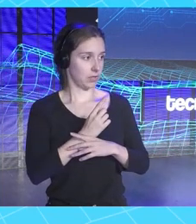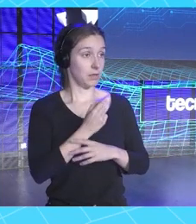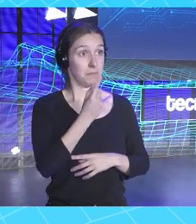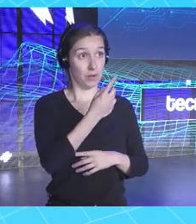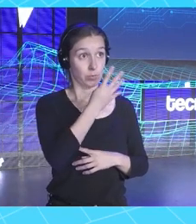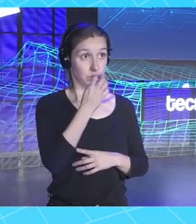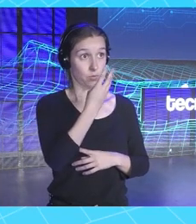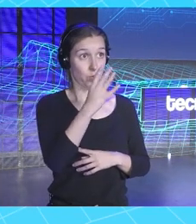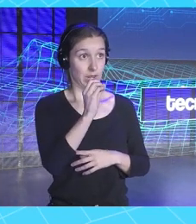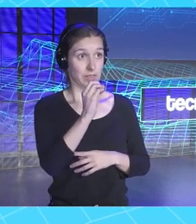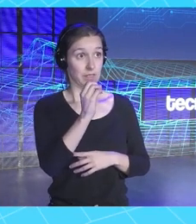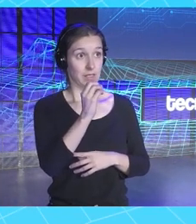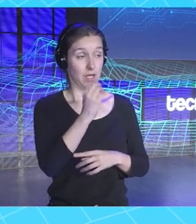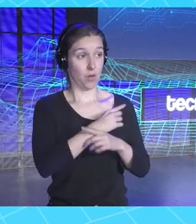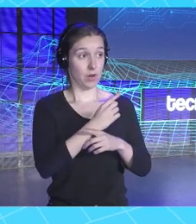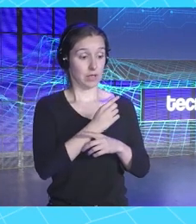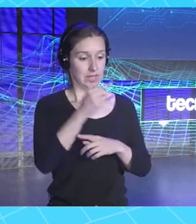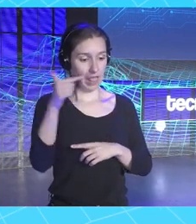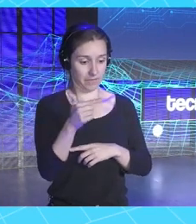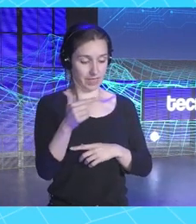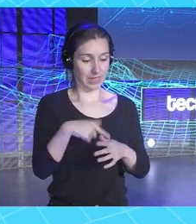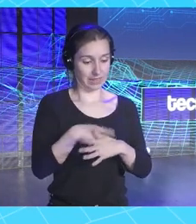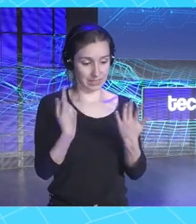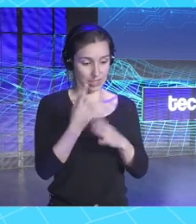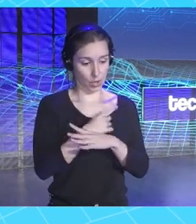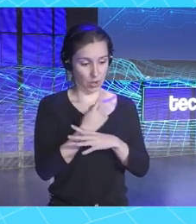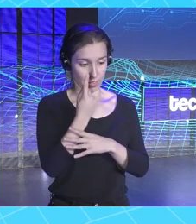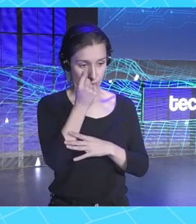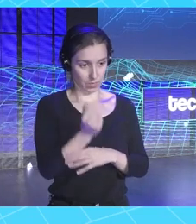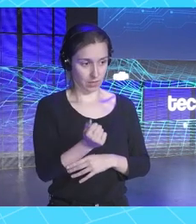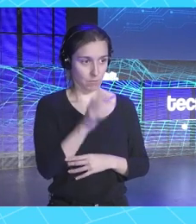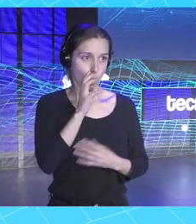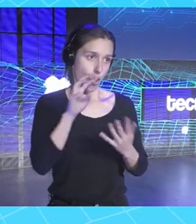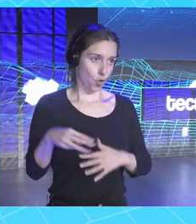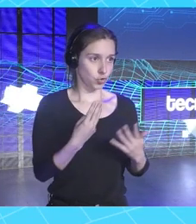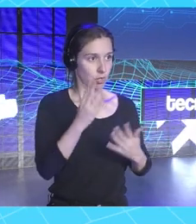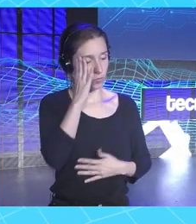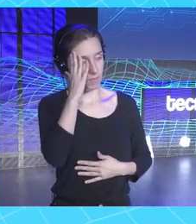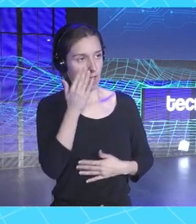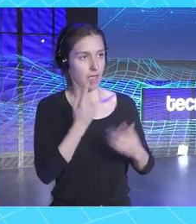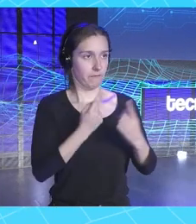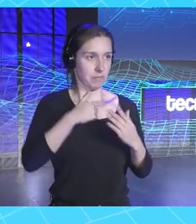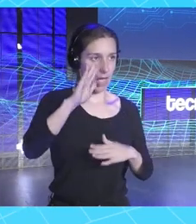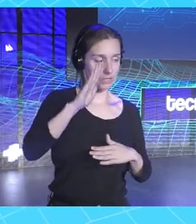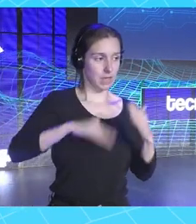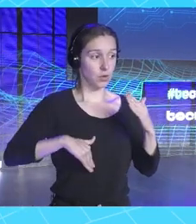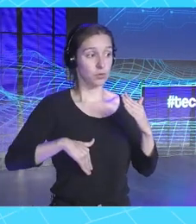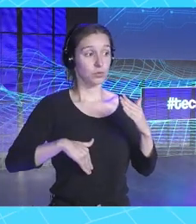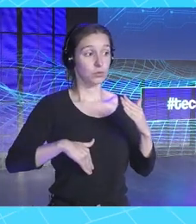1440 horas y la divides entre 16 horas que tiene un día porque 8 horas te las pasas durmiendo técnicamente a veces más a veces menos Dan